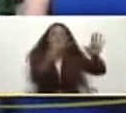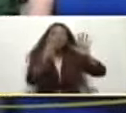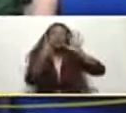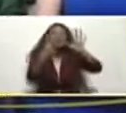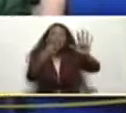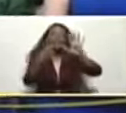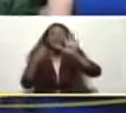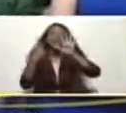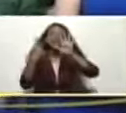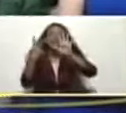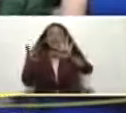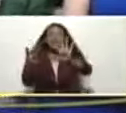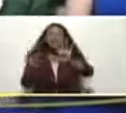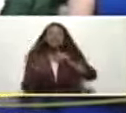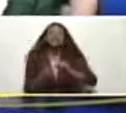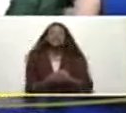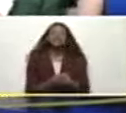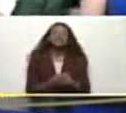25.877